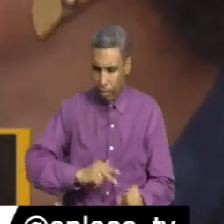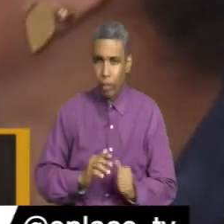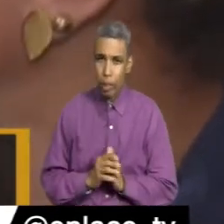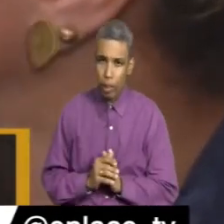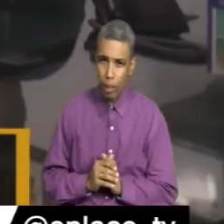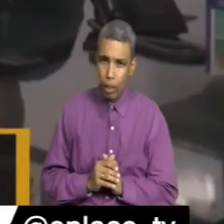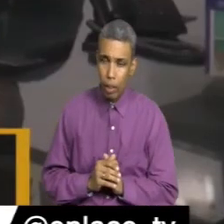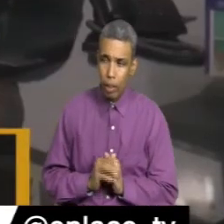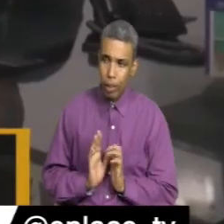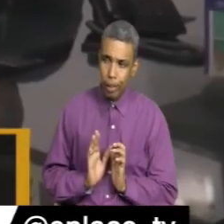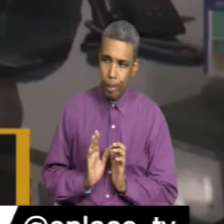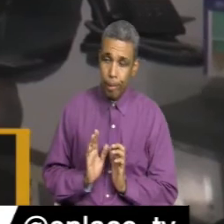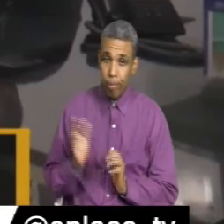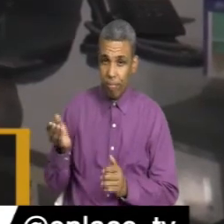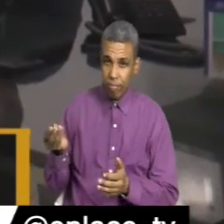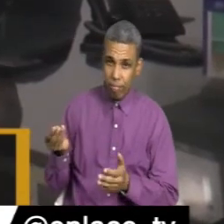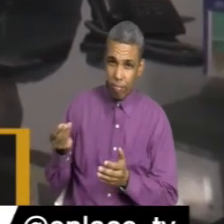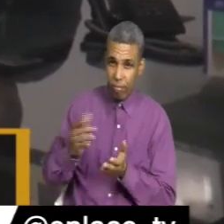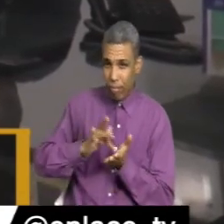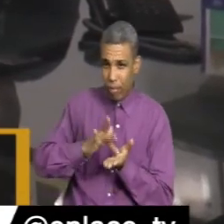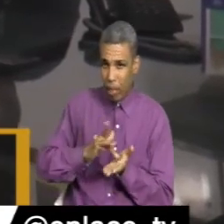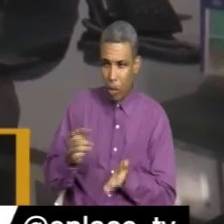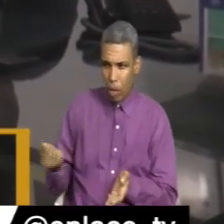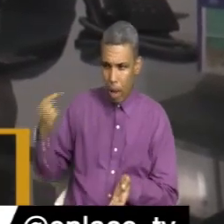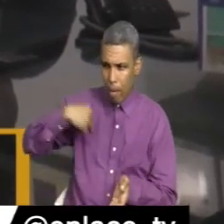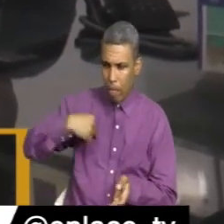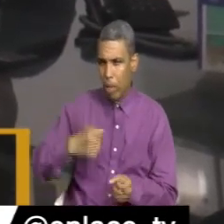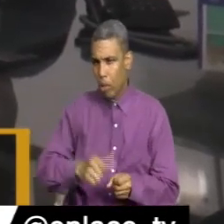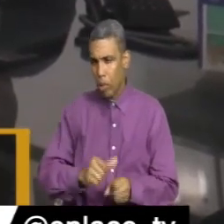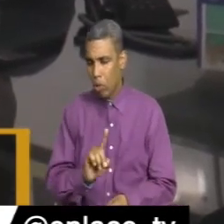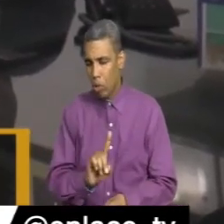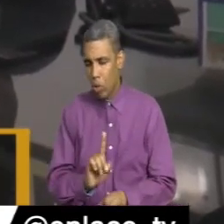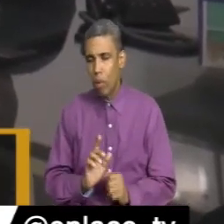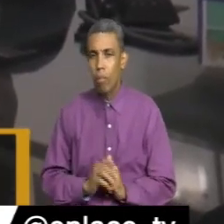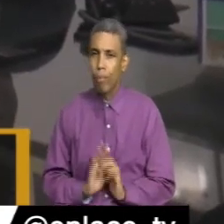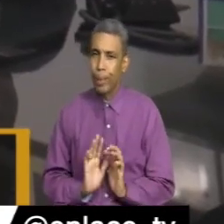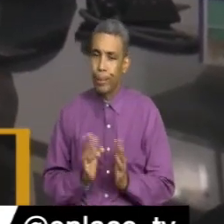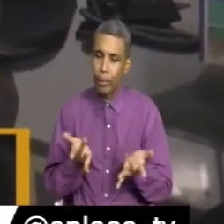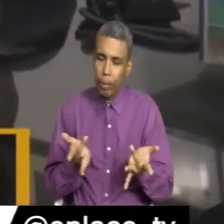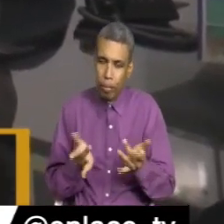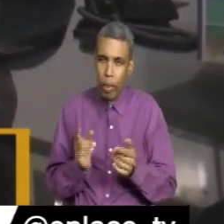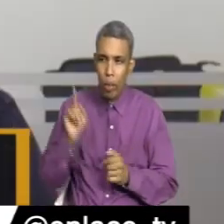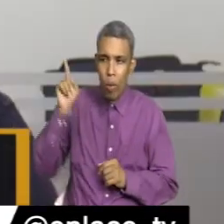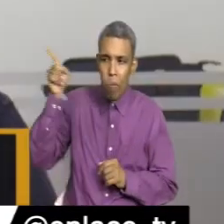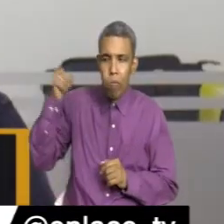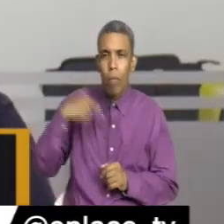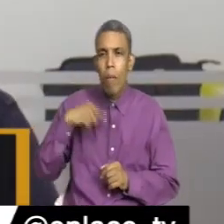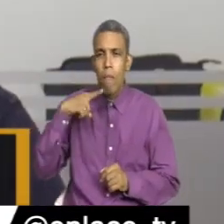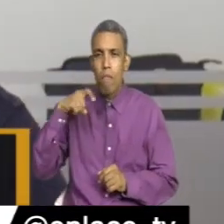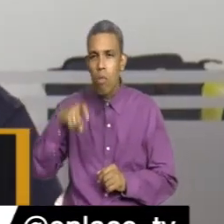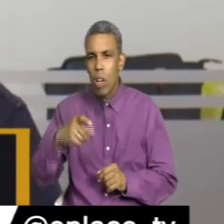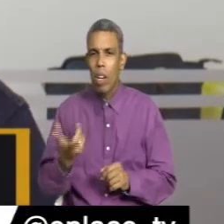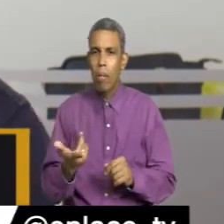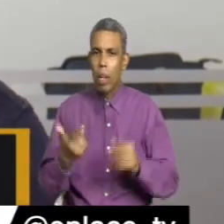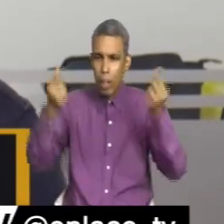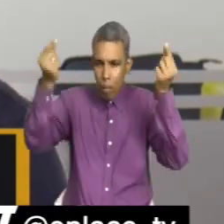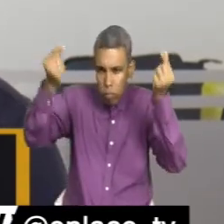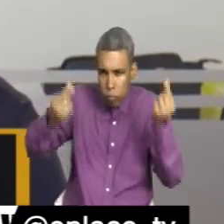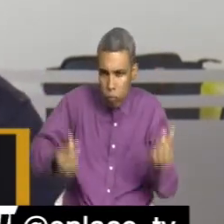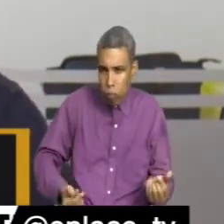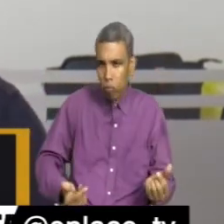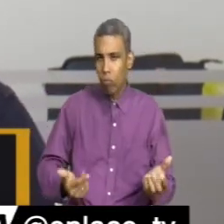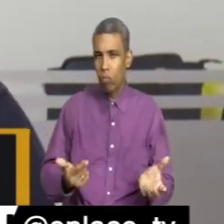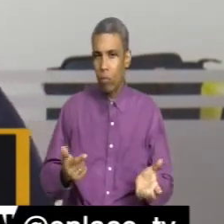está pendiente la definición del Tribunal Superior de Bucaramanga a sus reclamaciones, que son las mismas de Sindispetrol. Dentro del lineamiento que acordamos